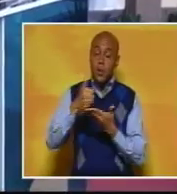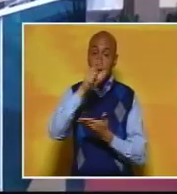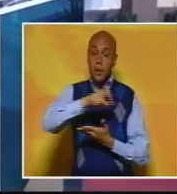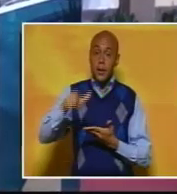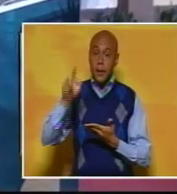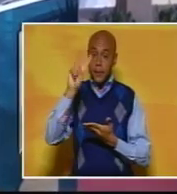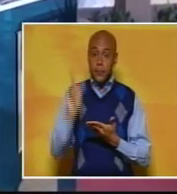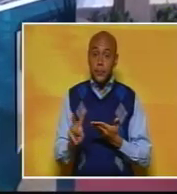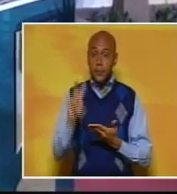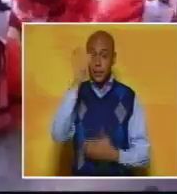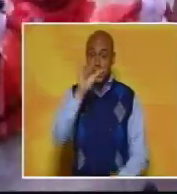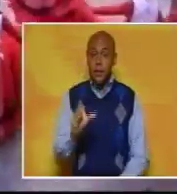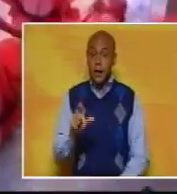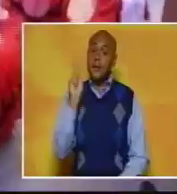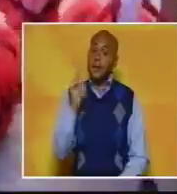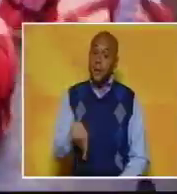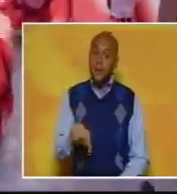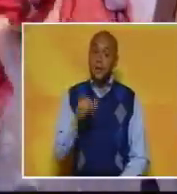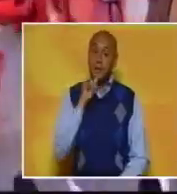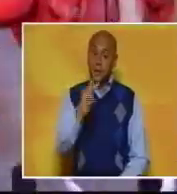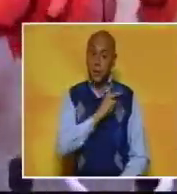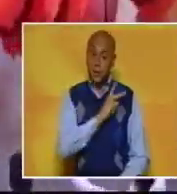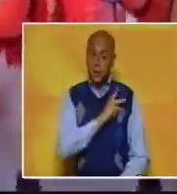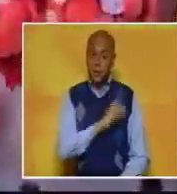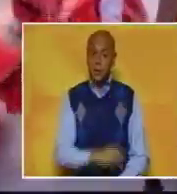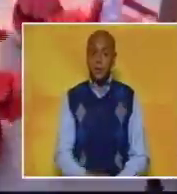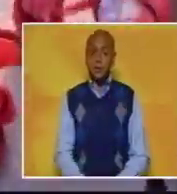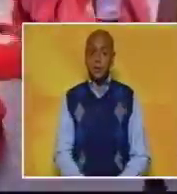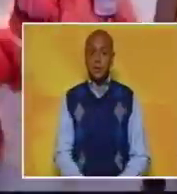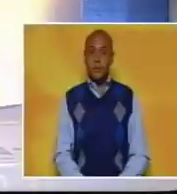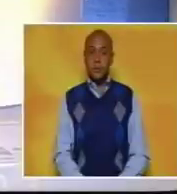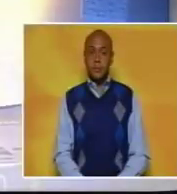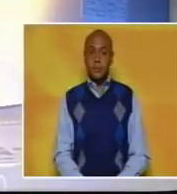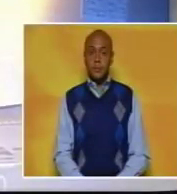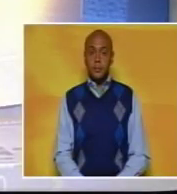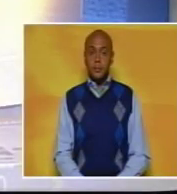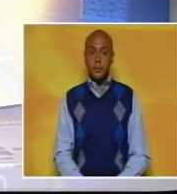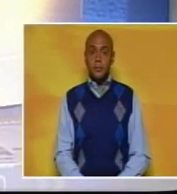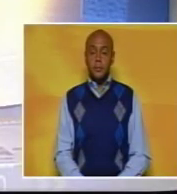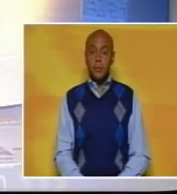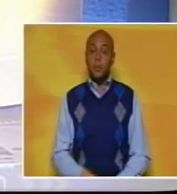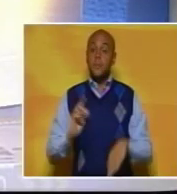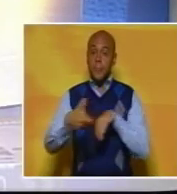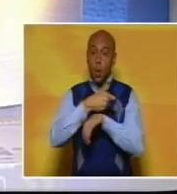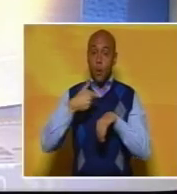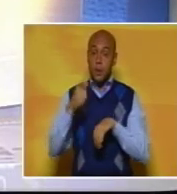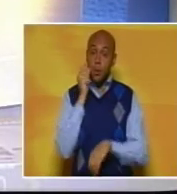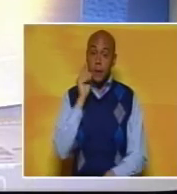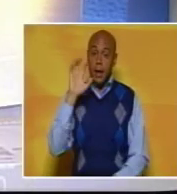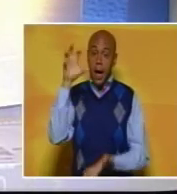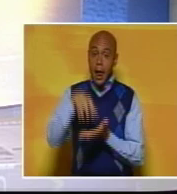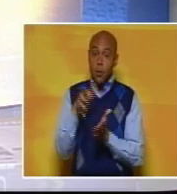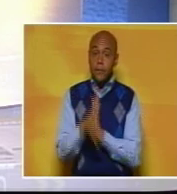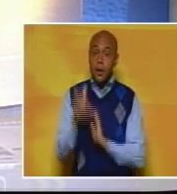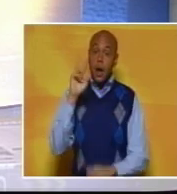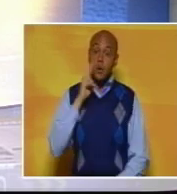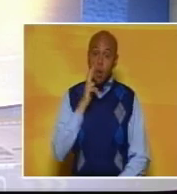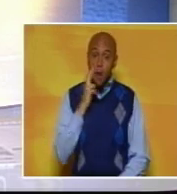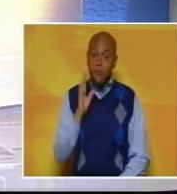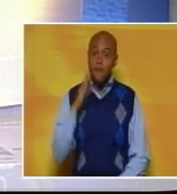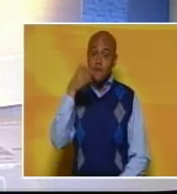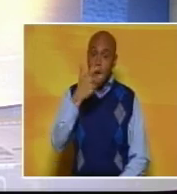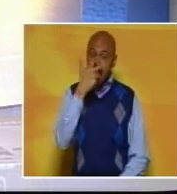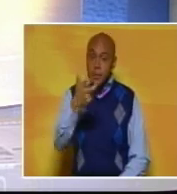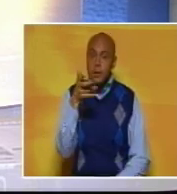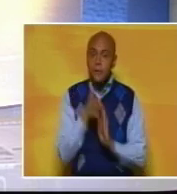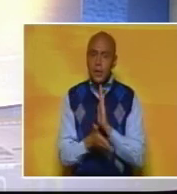Desde el estado Monagas, Alexis Abreu, Noticiero Venevisión. El gobernador del estado de Aragua, Rodolfo Marco Torres, inspeccionó los